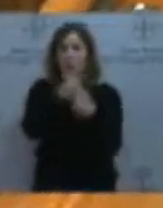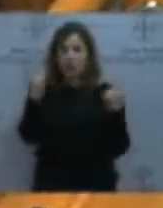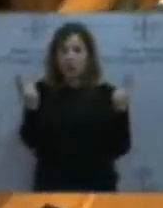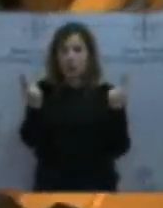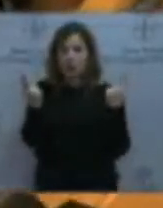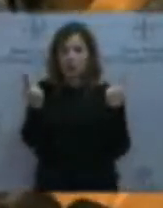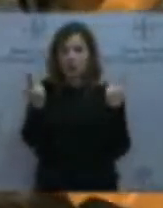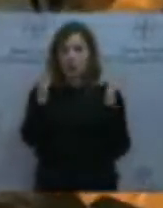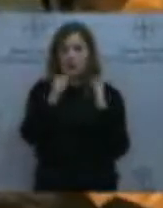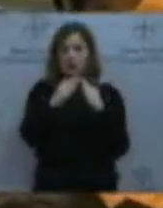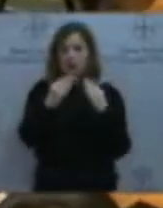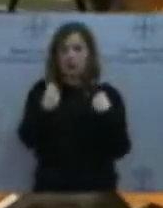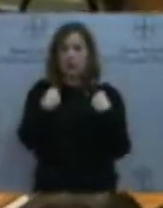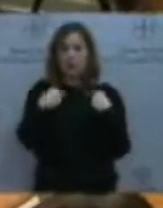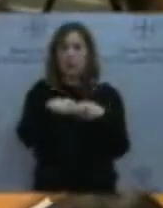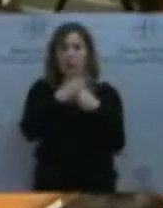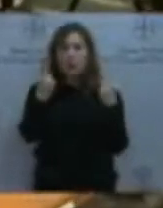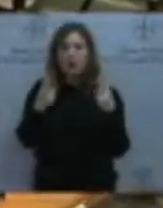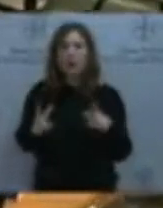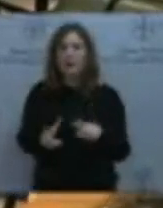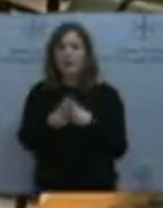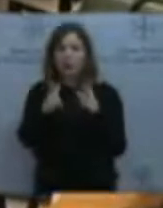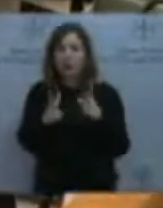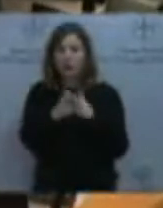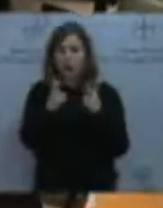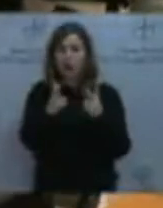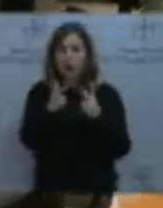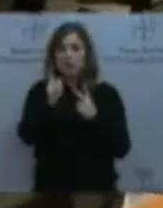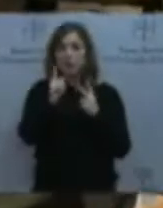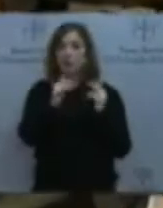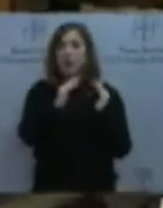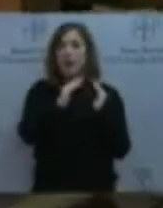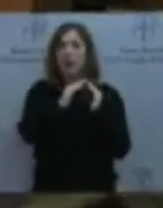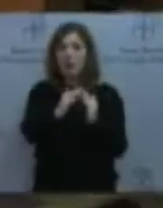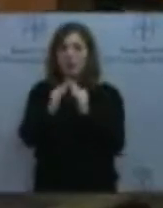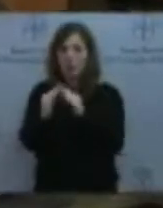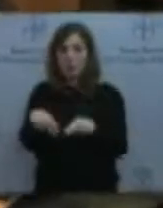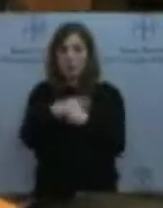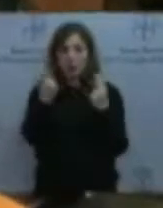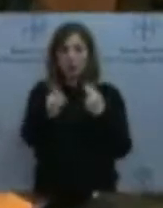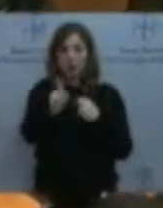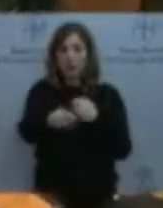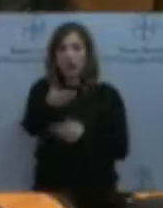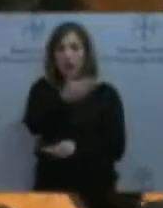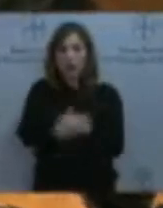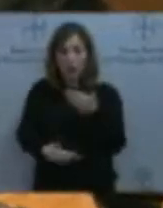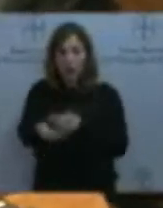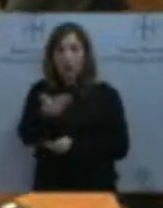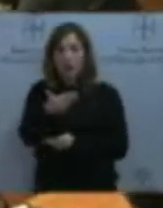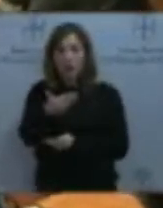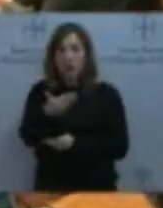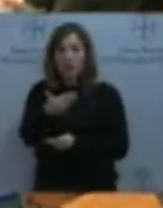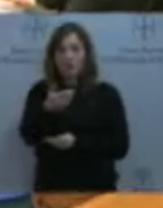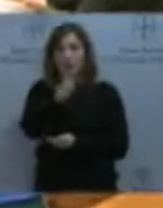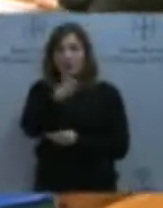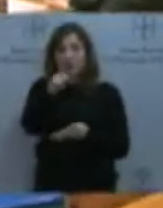una vivienda social, que no solamente tenga en cuenta el parque público, sino que también cuente con la colaboración de arrendatarios